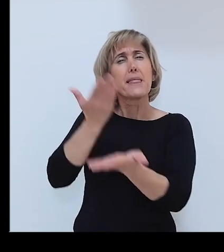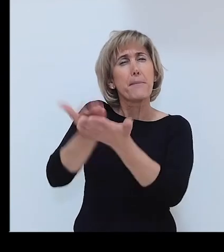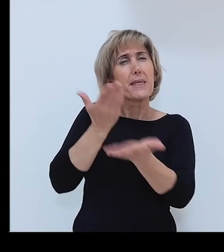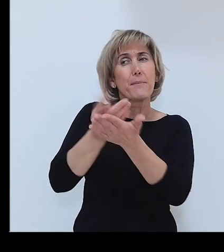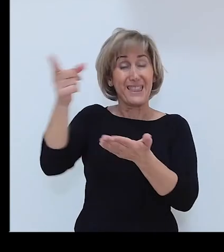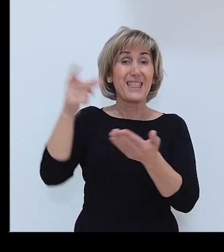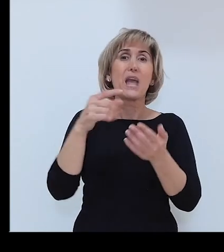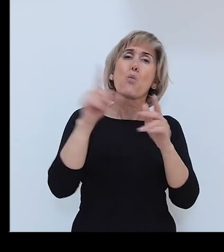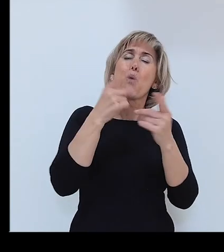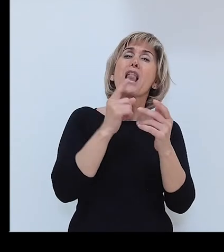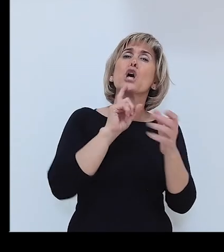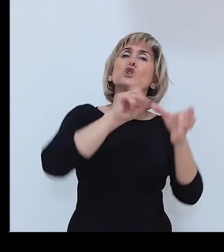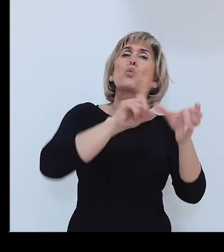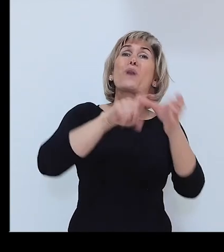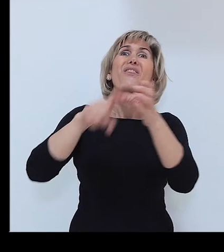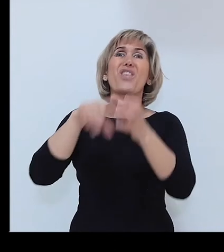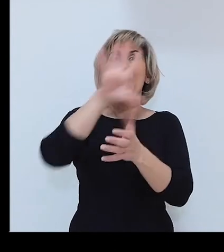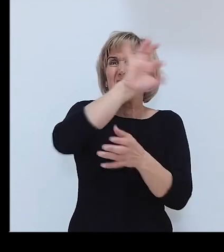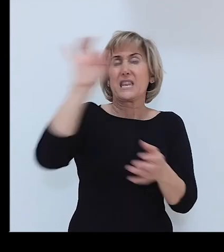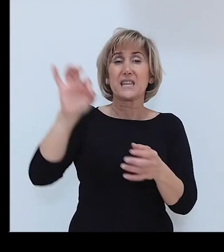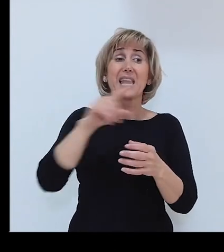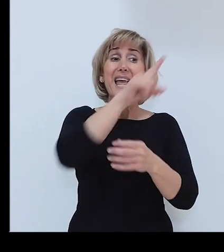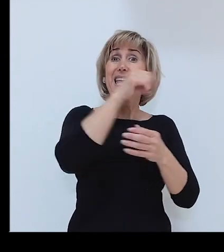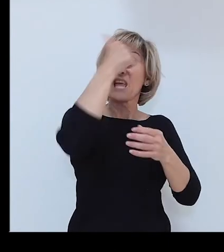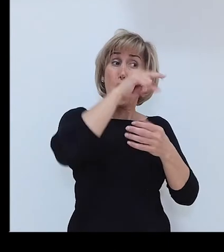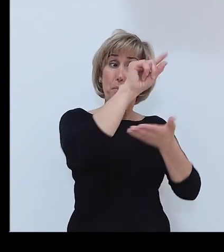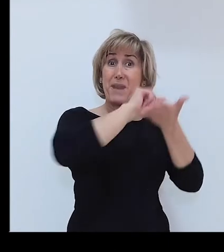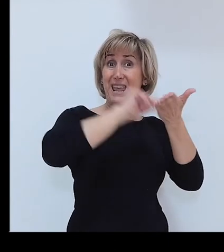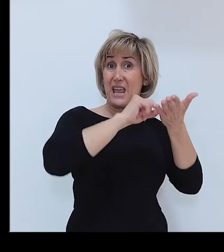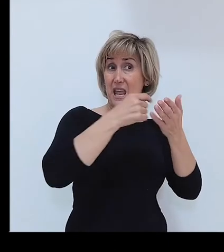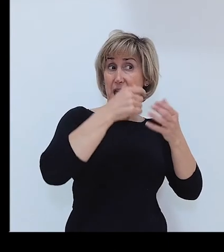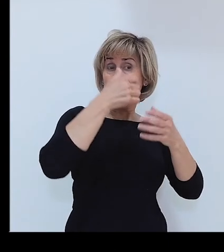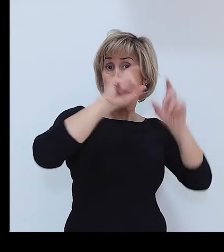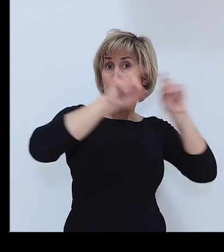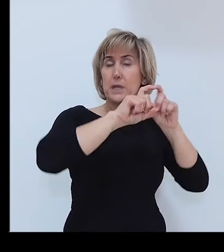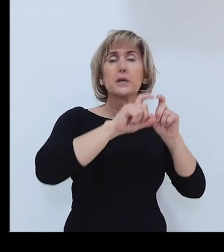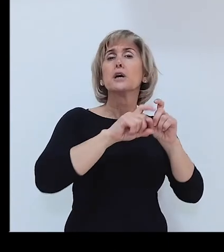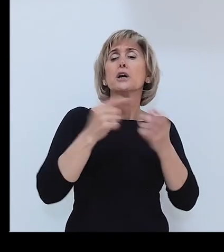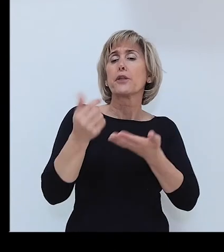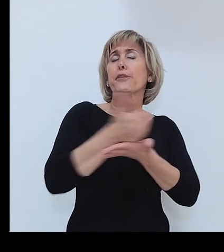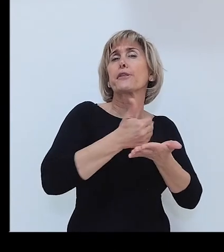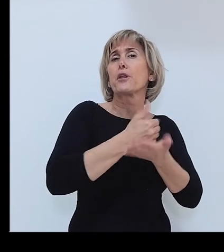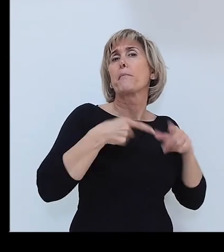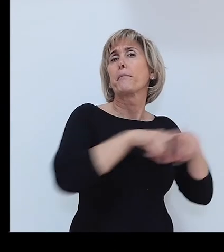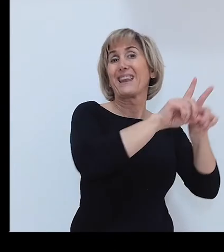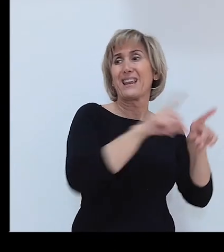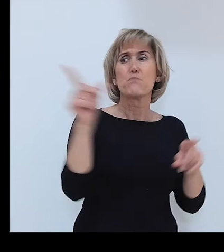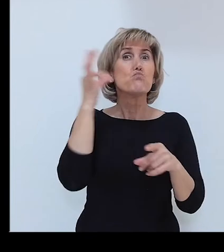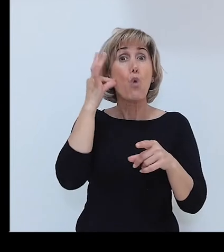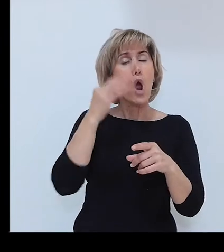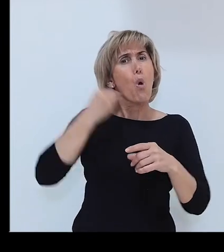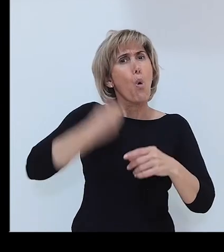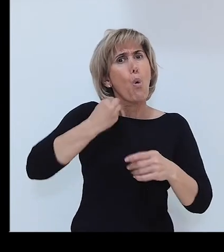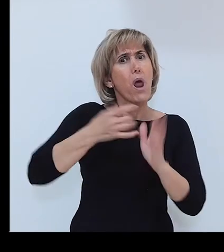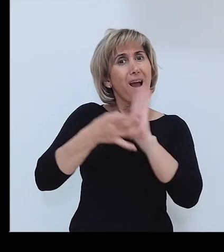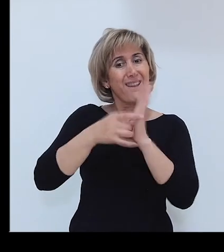decir, le pidieron conseguir 500 suscripciones. Y el editor en ese caso se llevaba todos los beneficios. Y ella, a pesar,